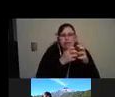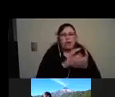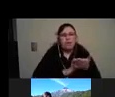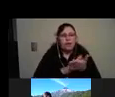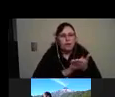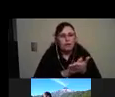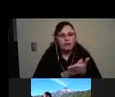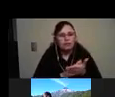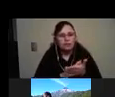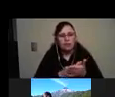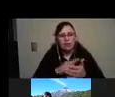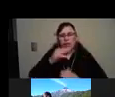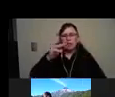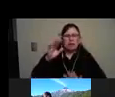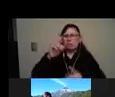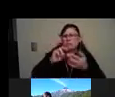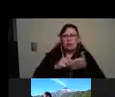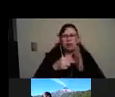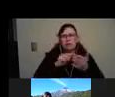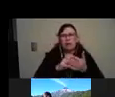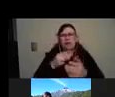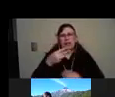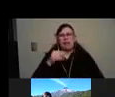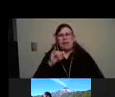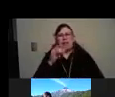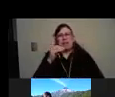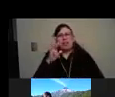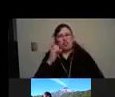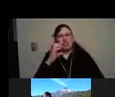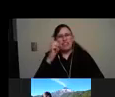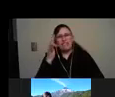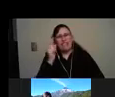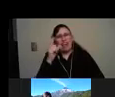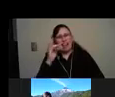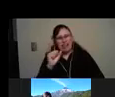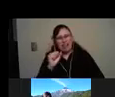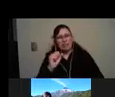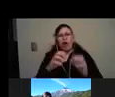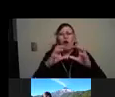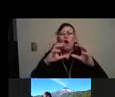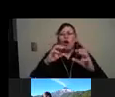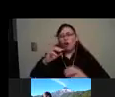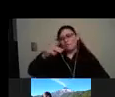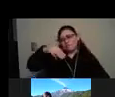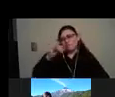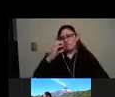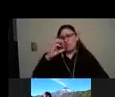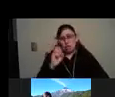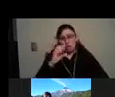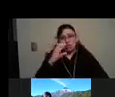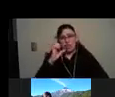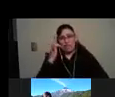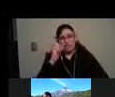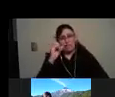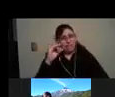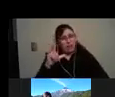cuerpo calloso, una hidrocefalia, ¿ya? Una microcefalia, mm, o